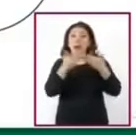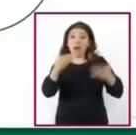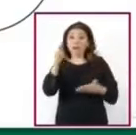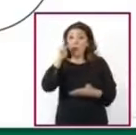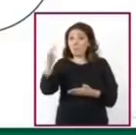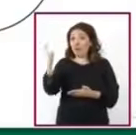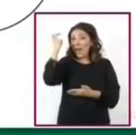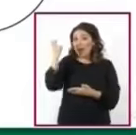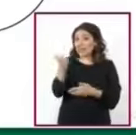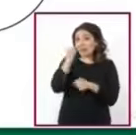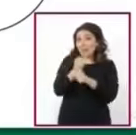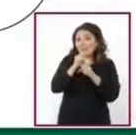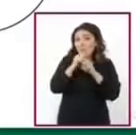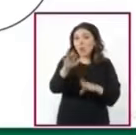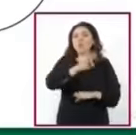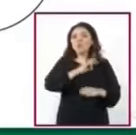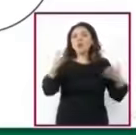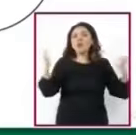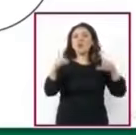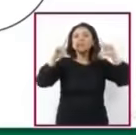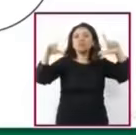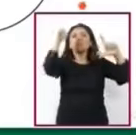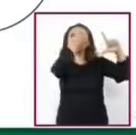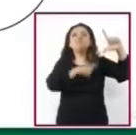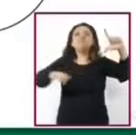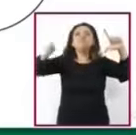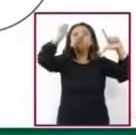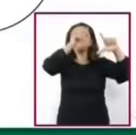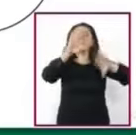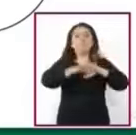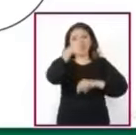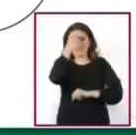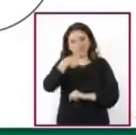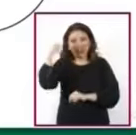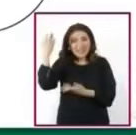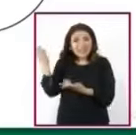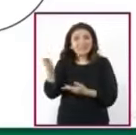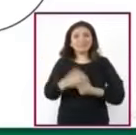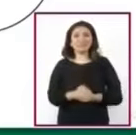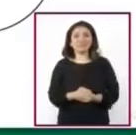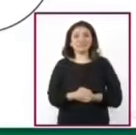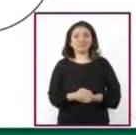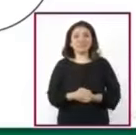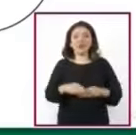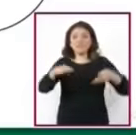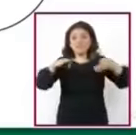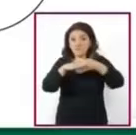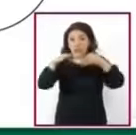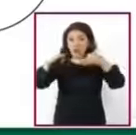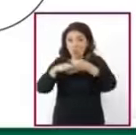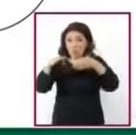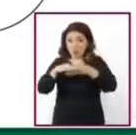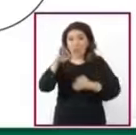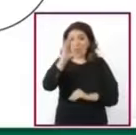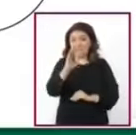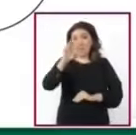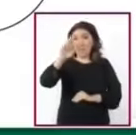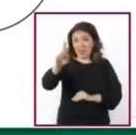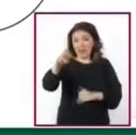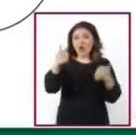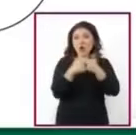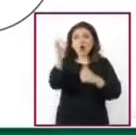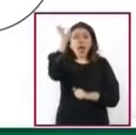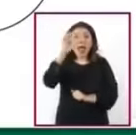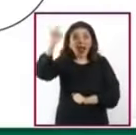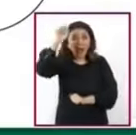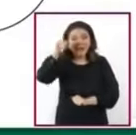todos estos datos, se puede construir la gráfica circular. La columna de la frecuencia relativa en